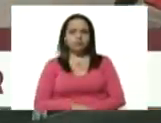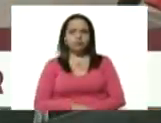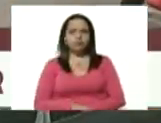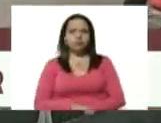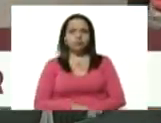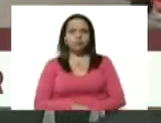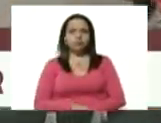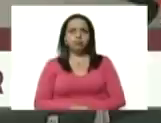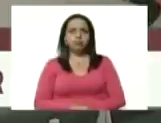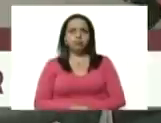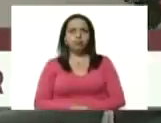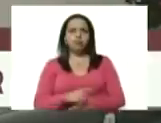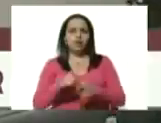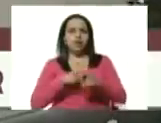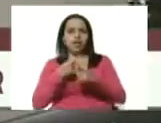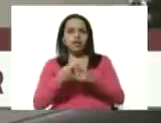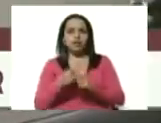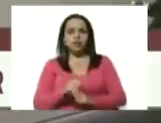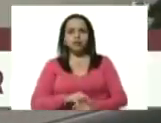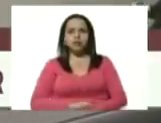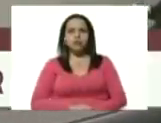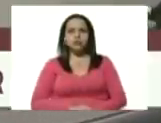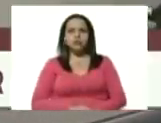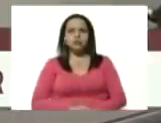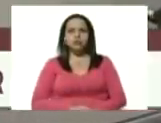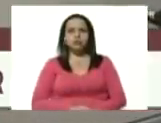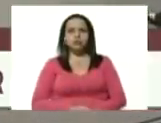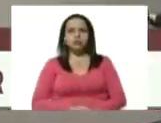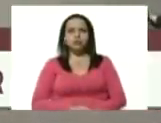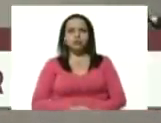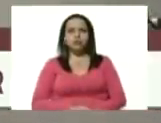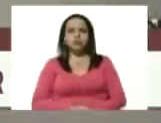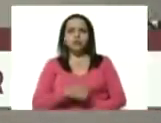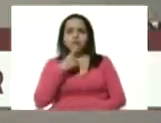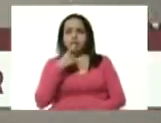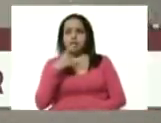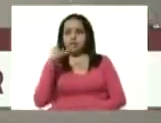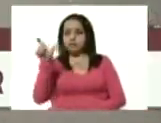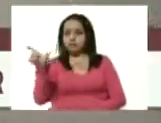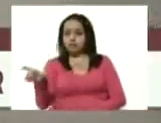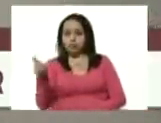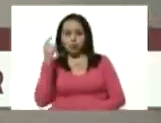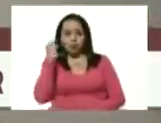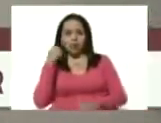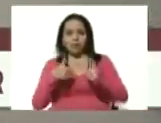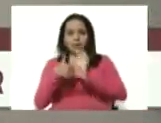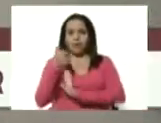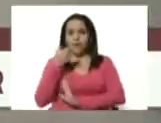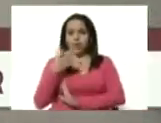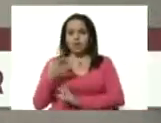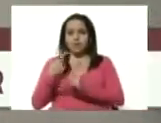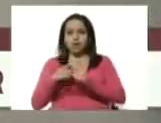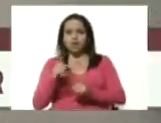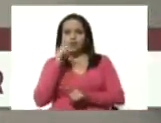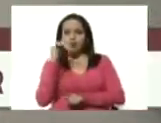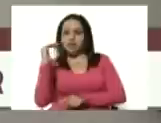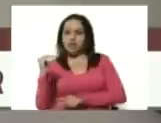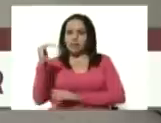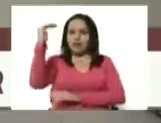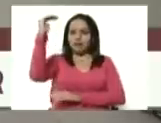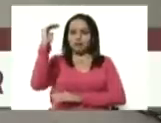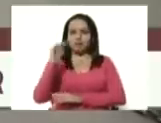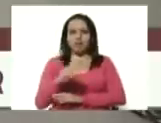Y entonces, por supuesto, decir era más bonita que cualquiera de esas concursantes, pero no tenía la estatura.